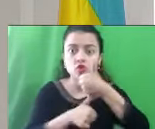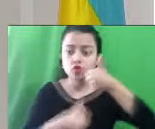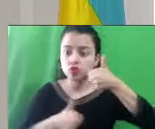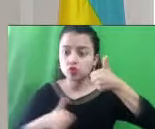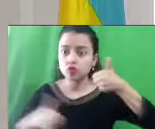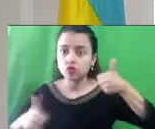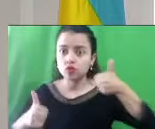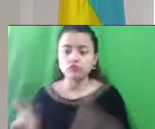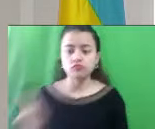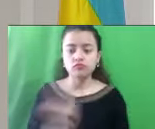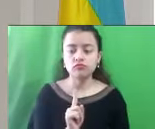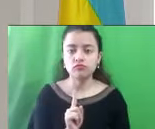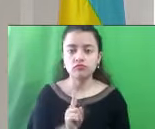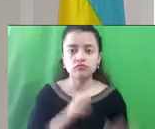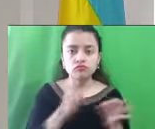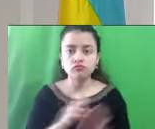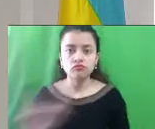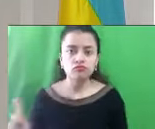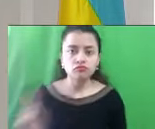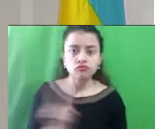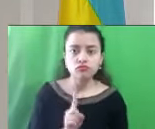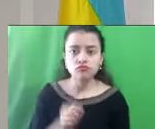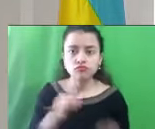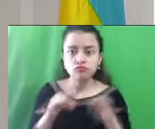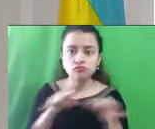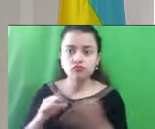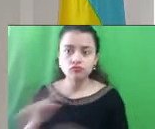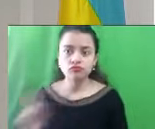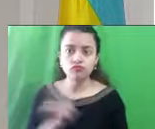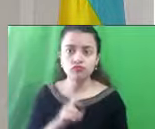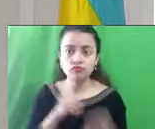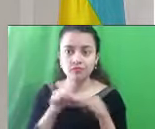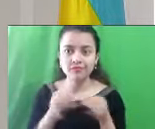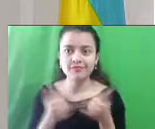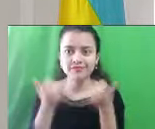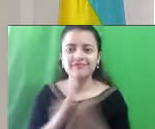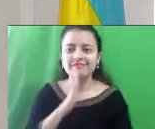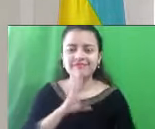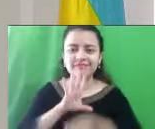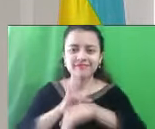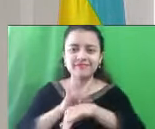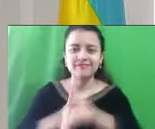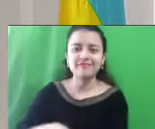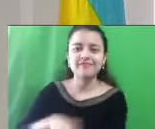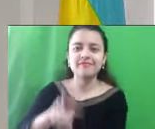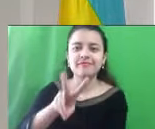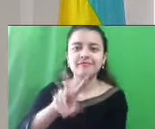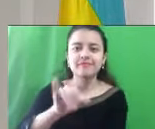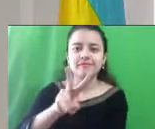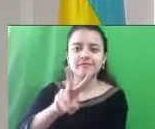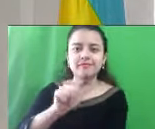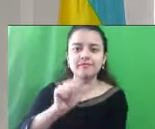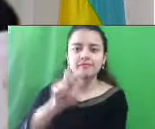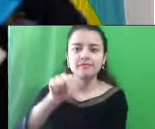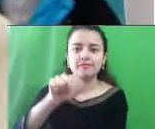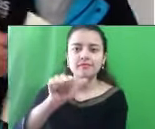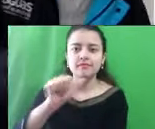correspondientes, iniciando con el uso de la palabra la doctora Viviana Torres Carrillo, secretaria